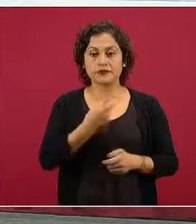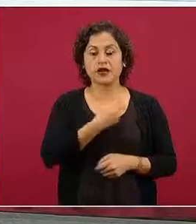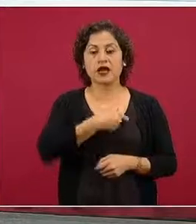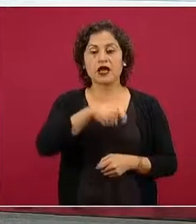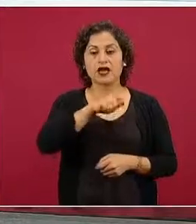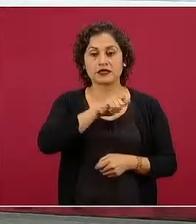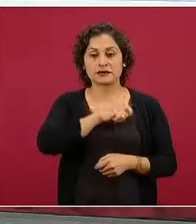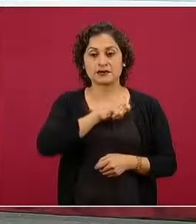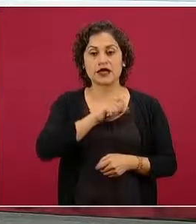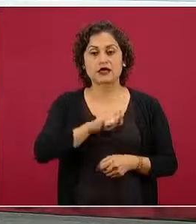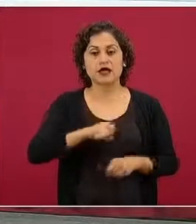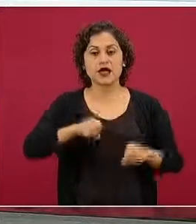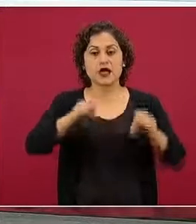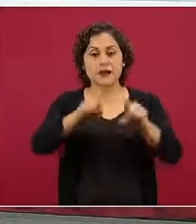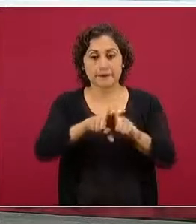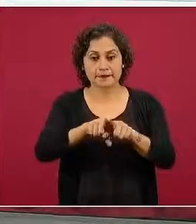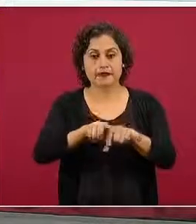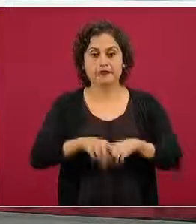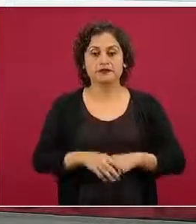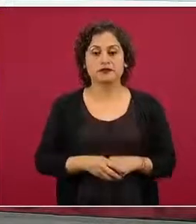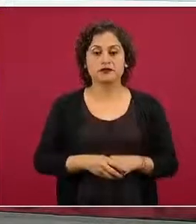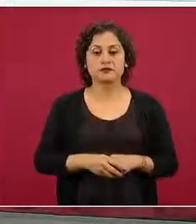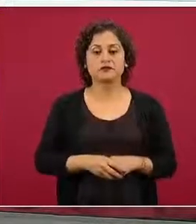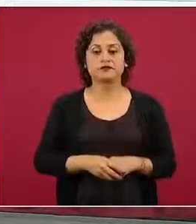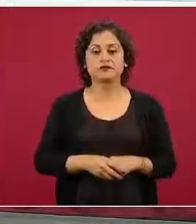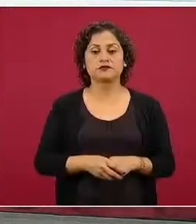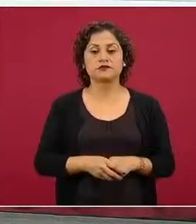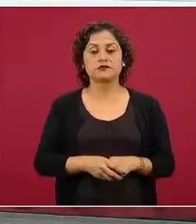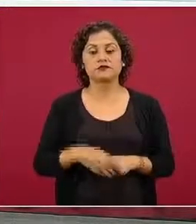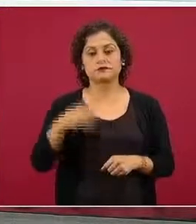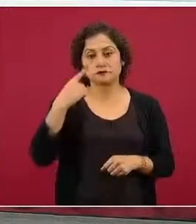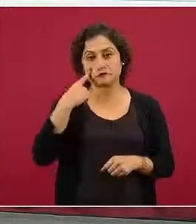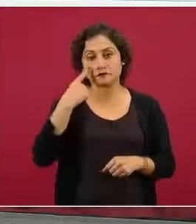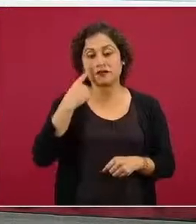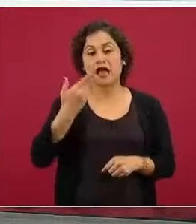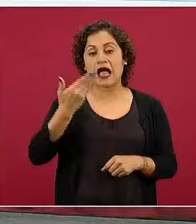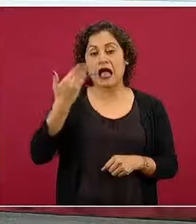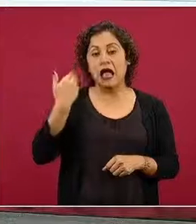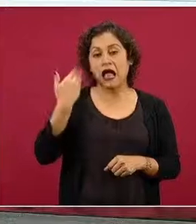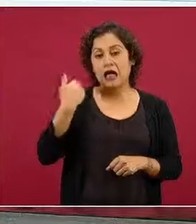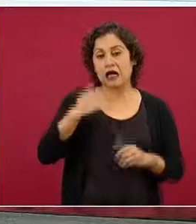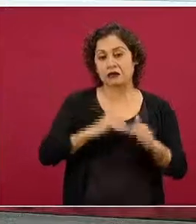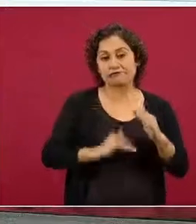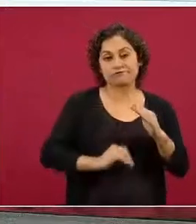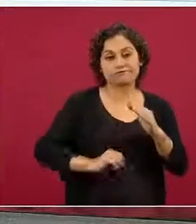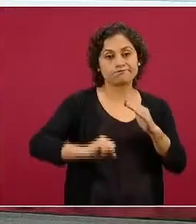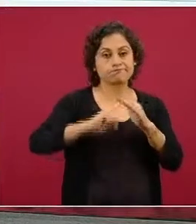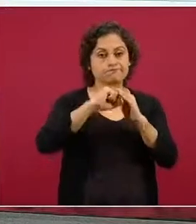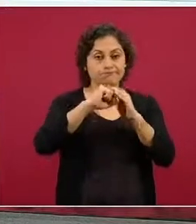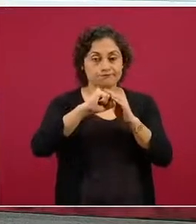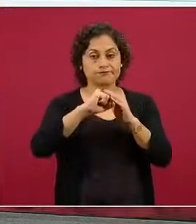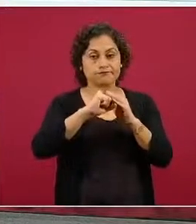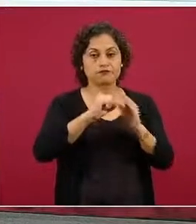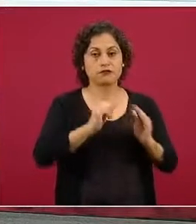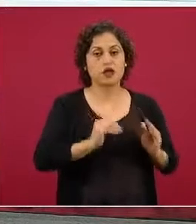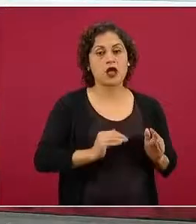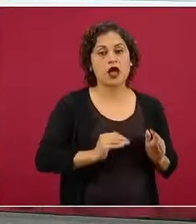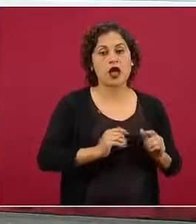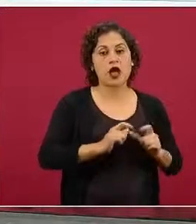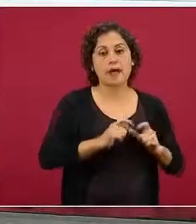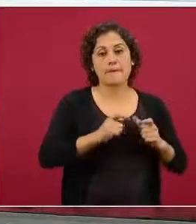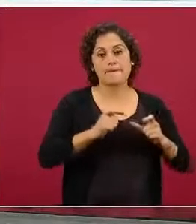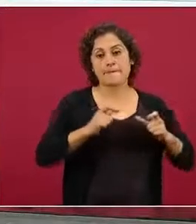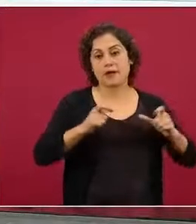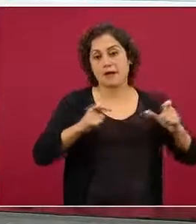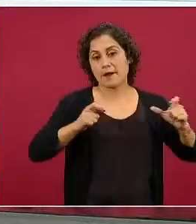España también después de un crecimiento importante y que superó su primer ola en cuanto a